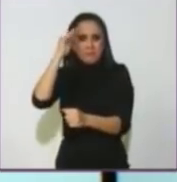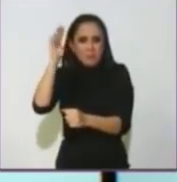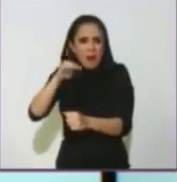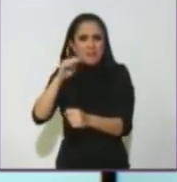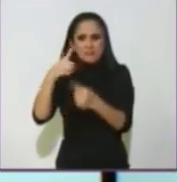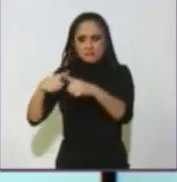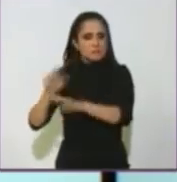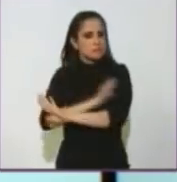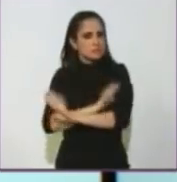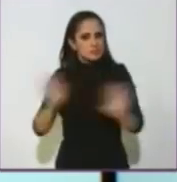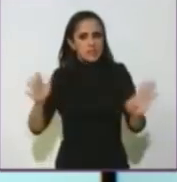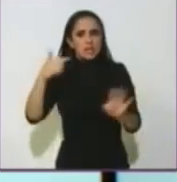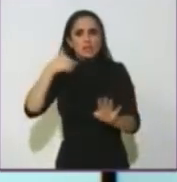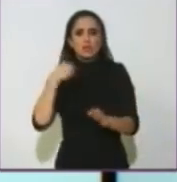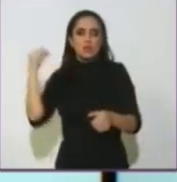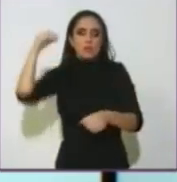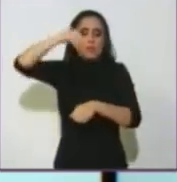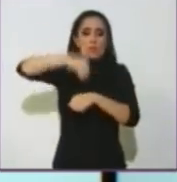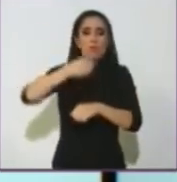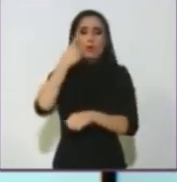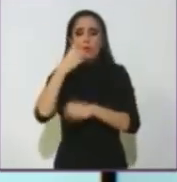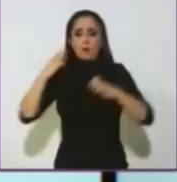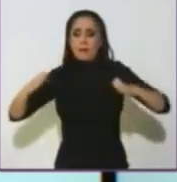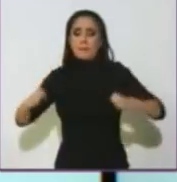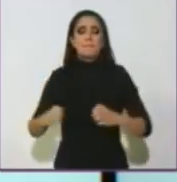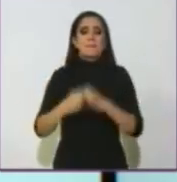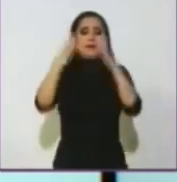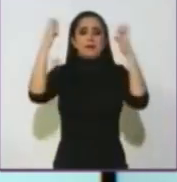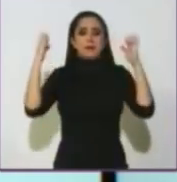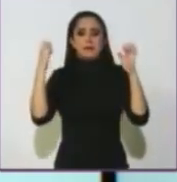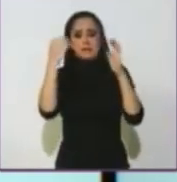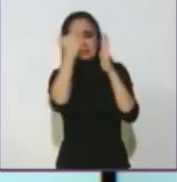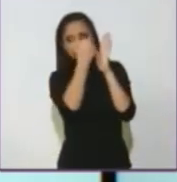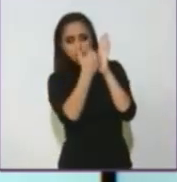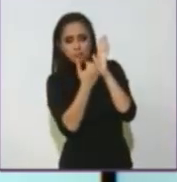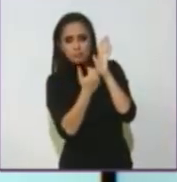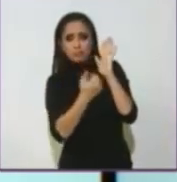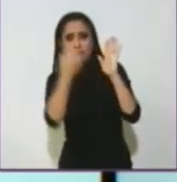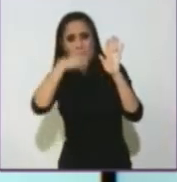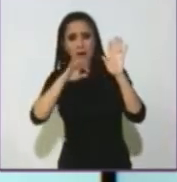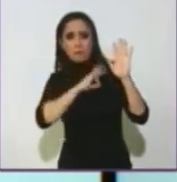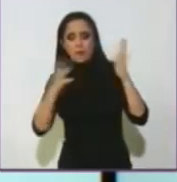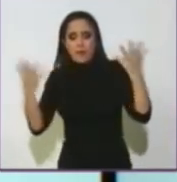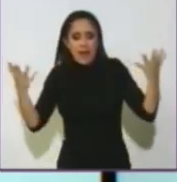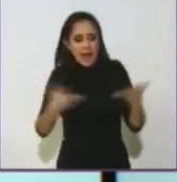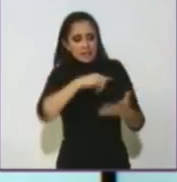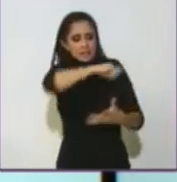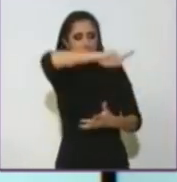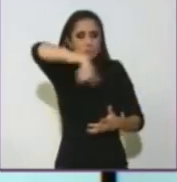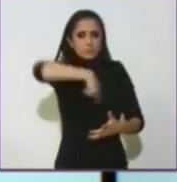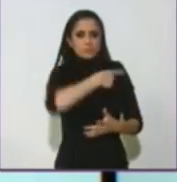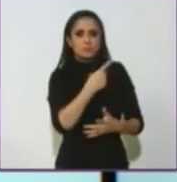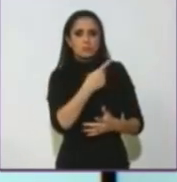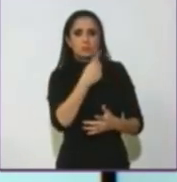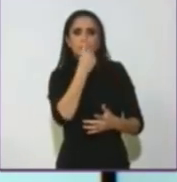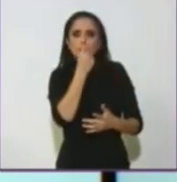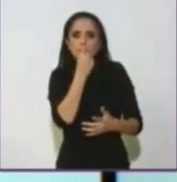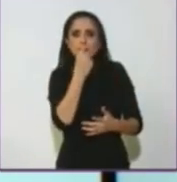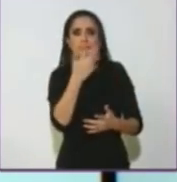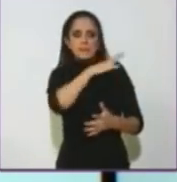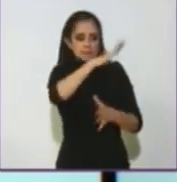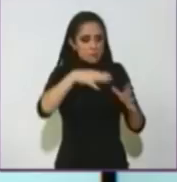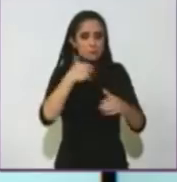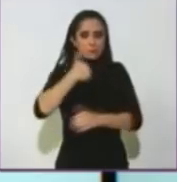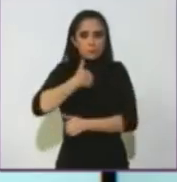de emergencia en la ciudad para poder hacer operativos con las fuerzas federales e ir por los